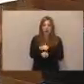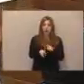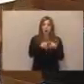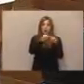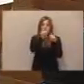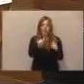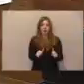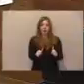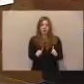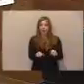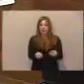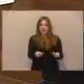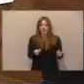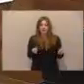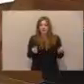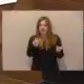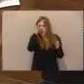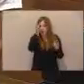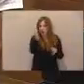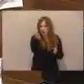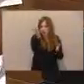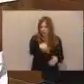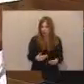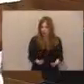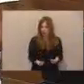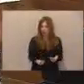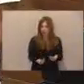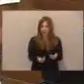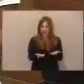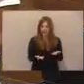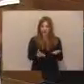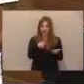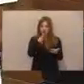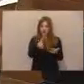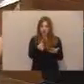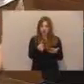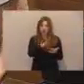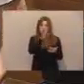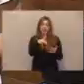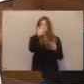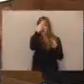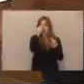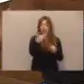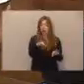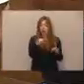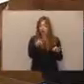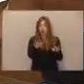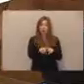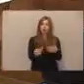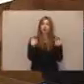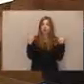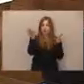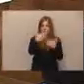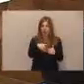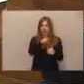forma completamente irracional. Con este movimiento aparentemente inocente se vulnera de forma irresponsable la seguridad